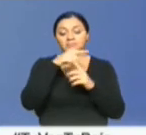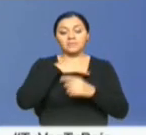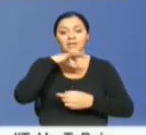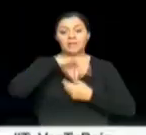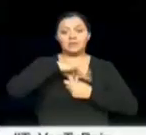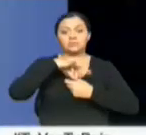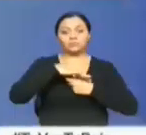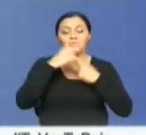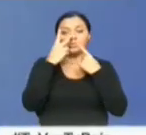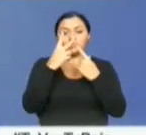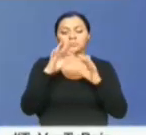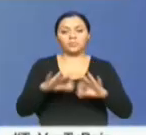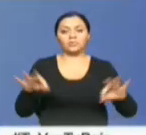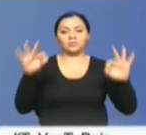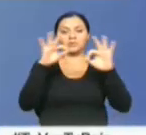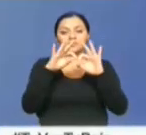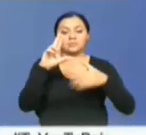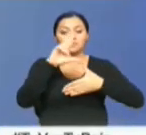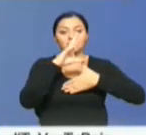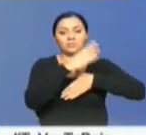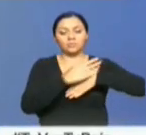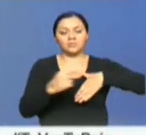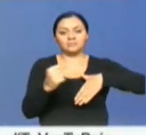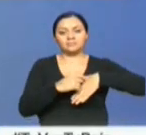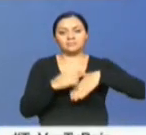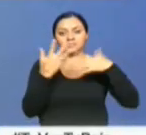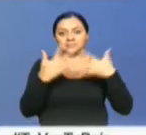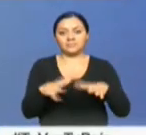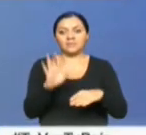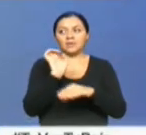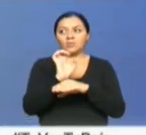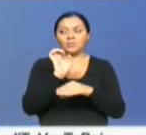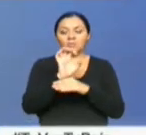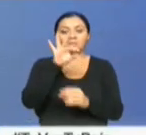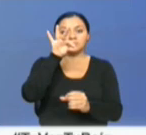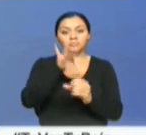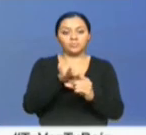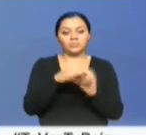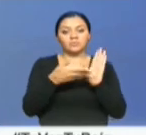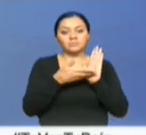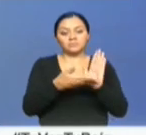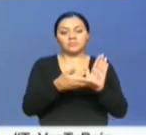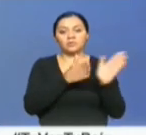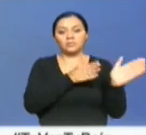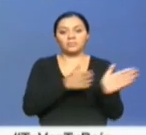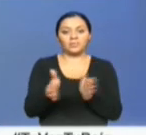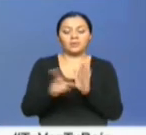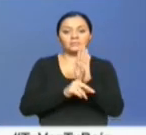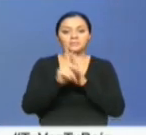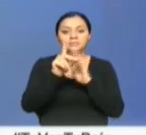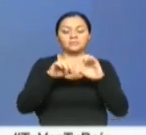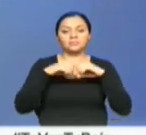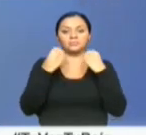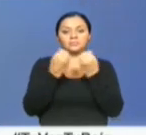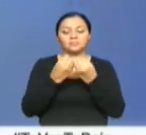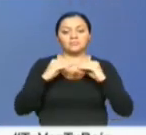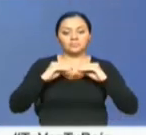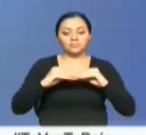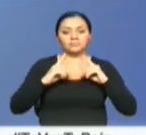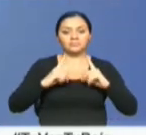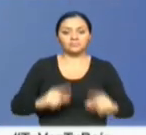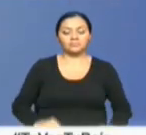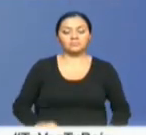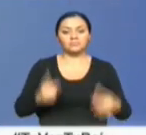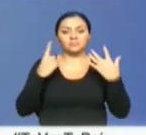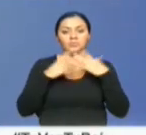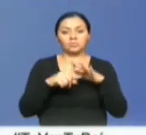elecciones marcan un hito en el ciclo de América Latina. Los ecuatorianos votaron por un modelo de desarrollo social en educación, salud,